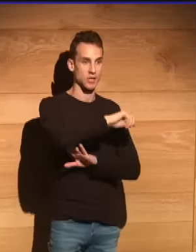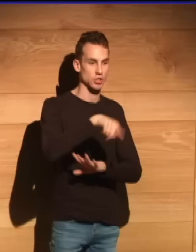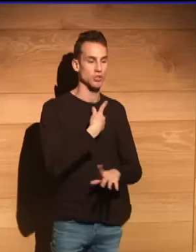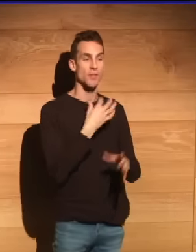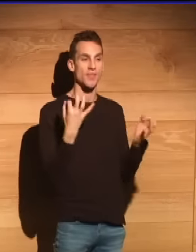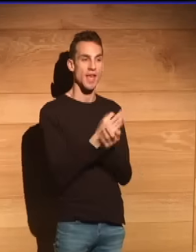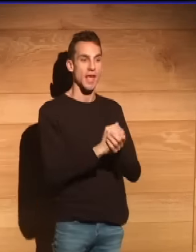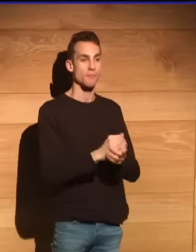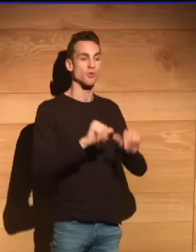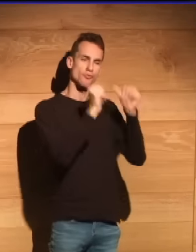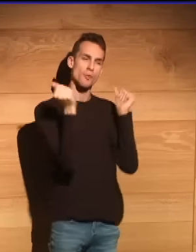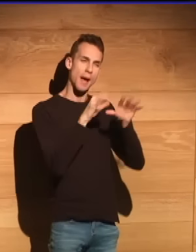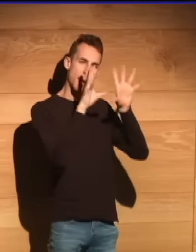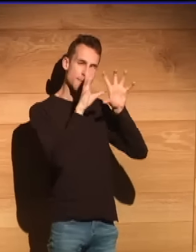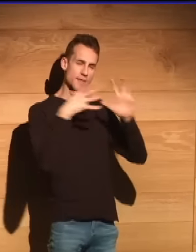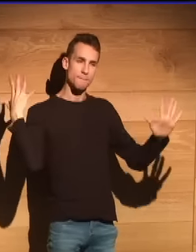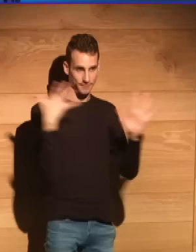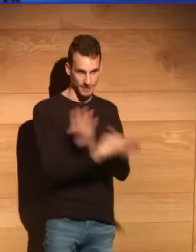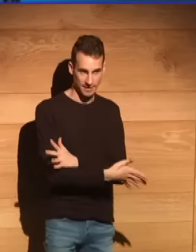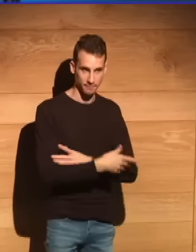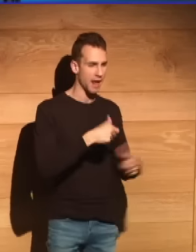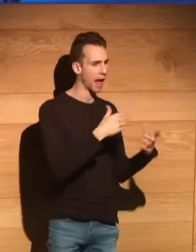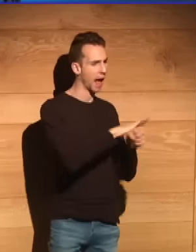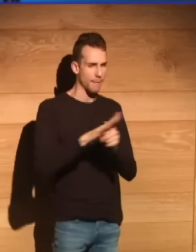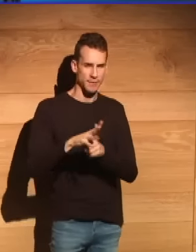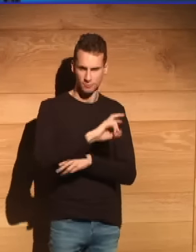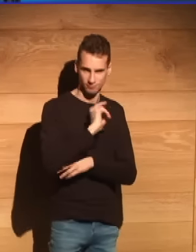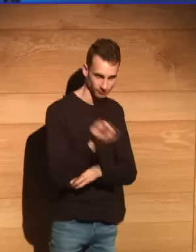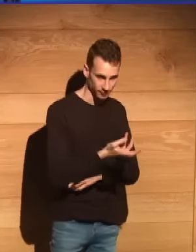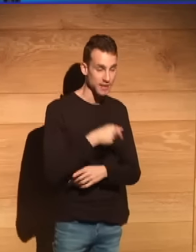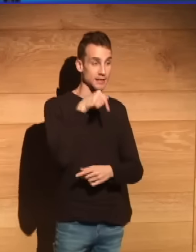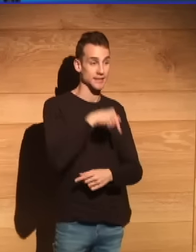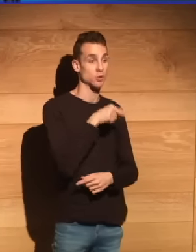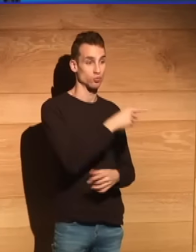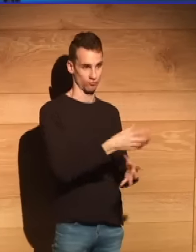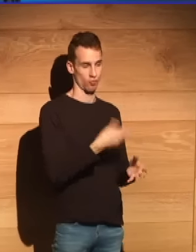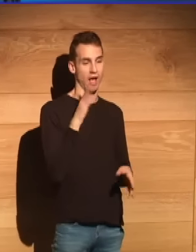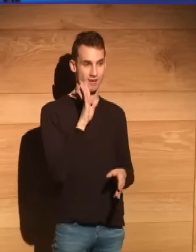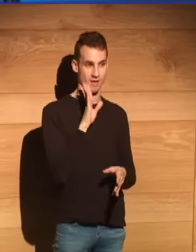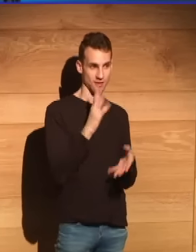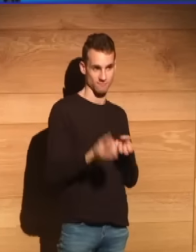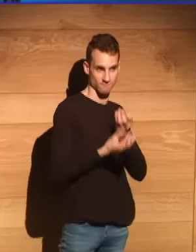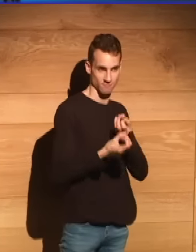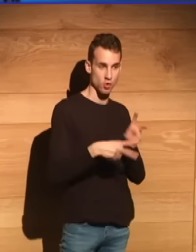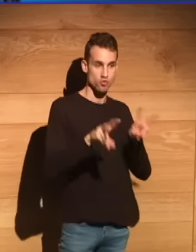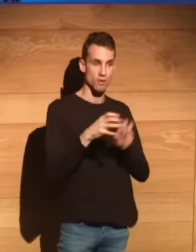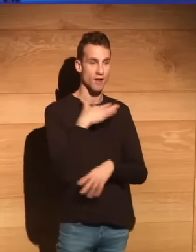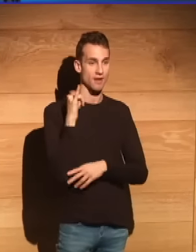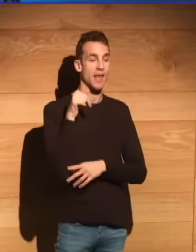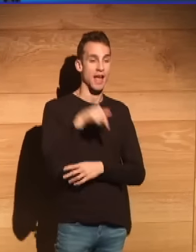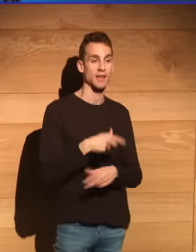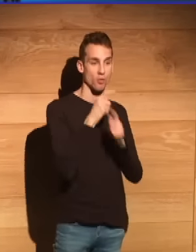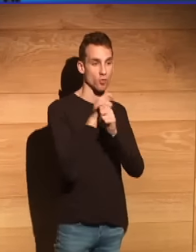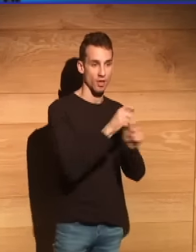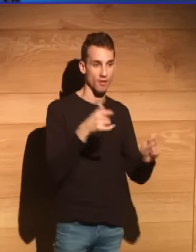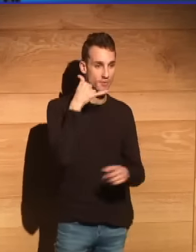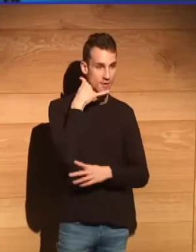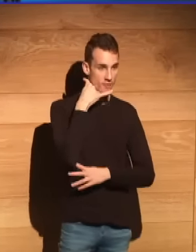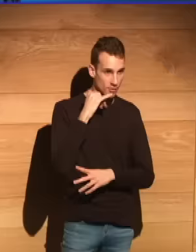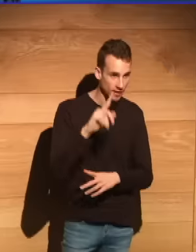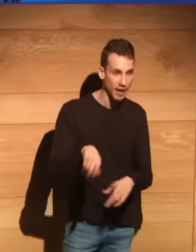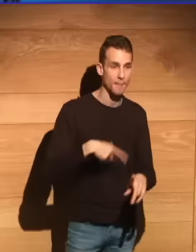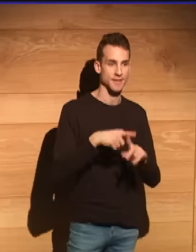vida. Y aquí es donde precisamente tú hablabas de las nuevas habilidades. Aquí en Fundación Telefónica y programa Conecta Educación,